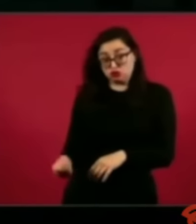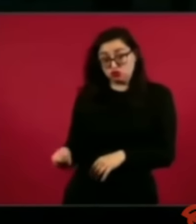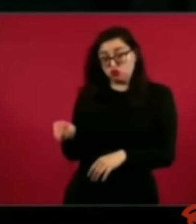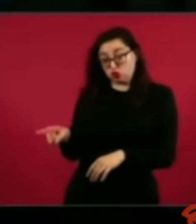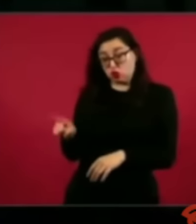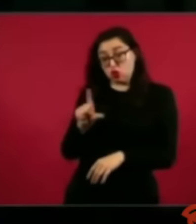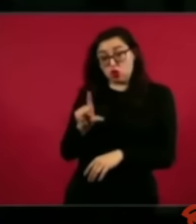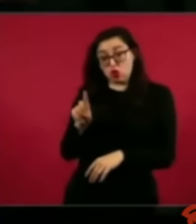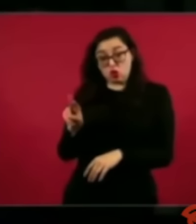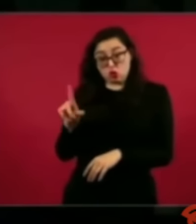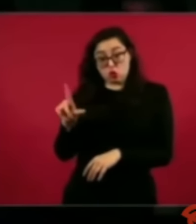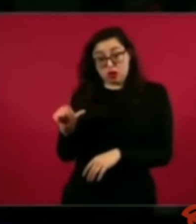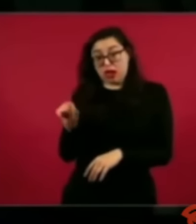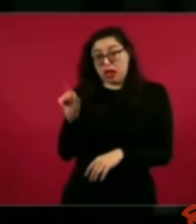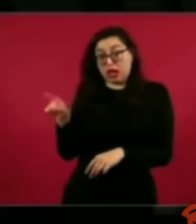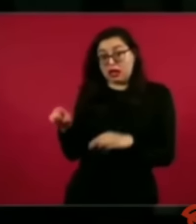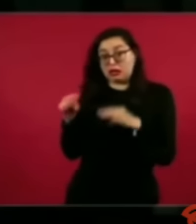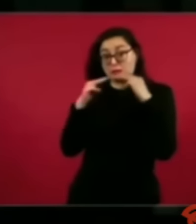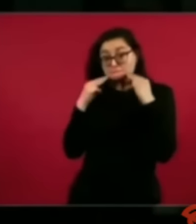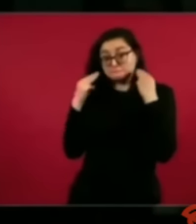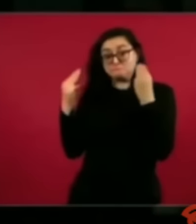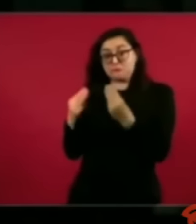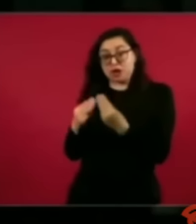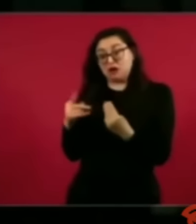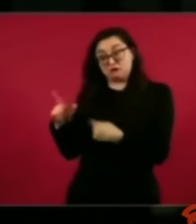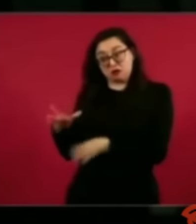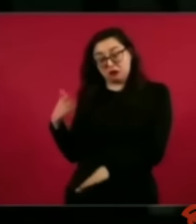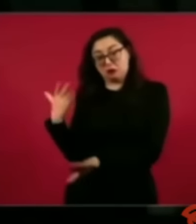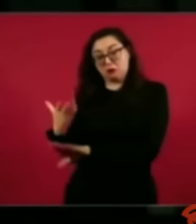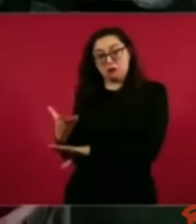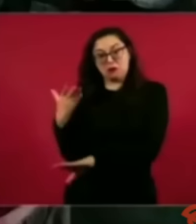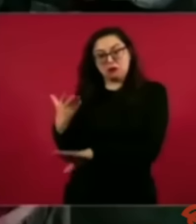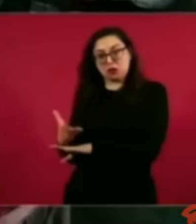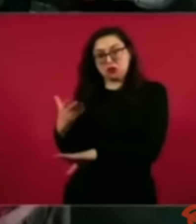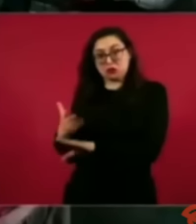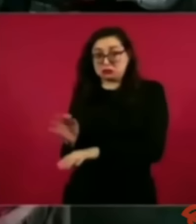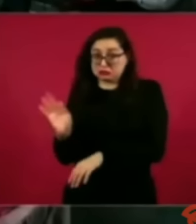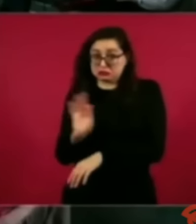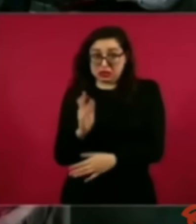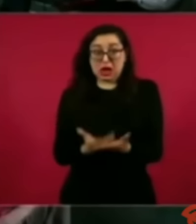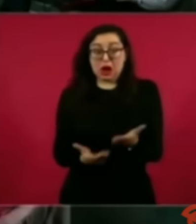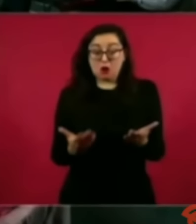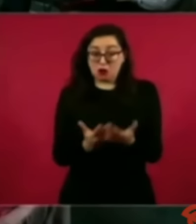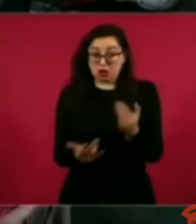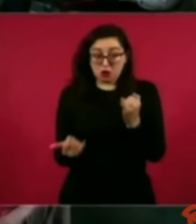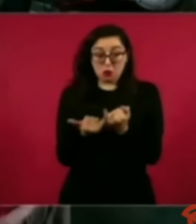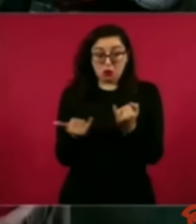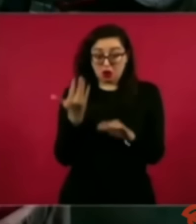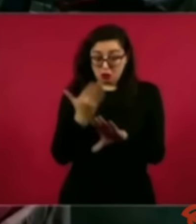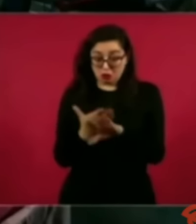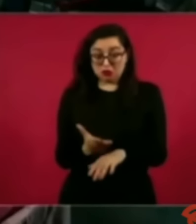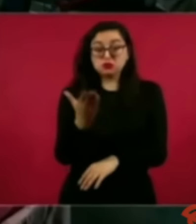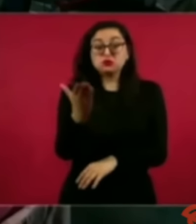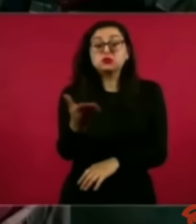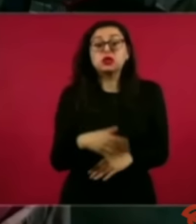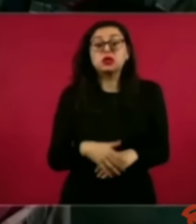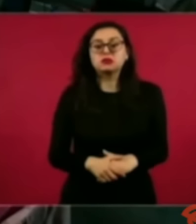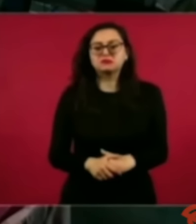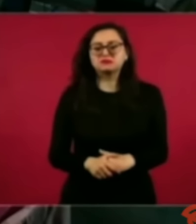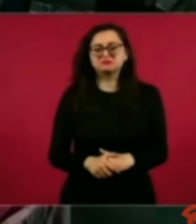política, mediática, que usted ha exhibido una y otra vez aquí. No pasa nada. Nada, nada, nada, nada, nada,